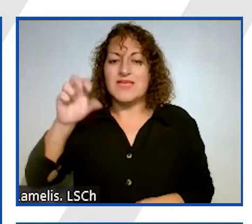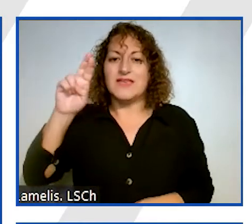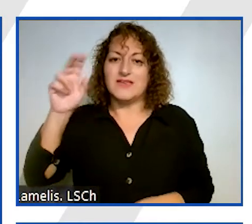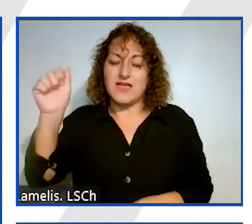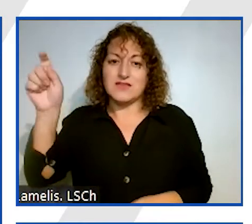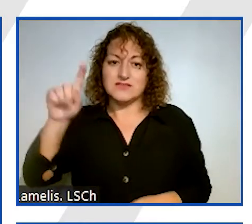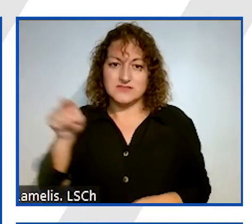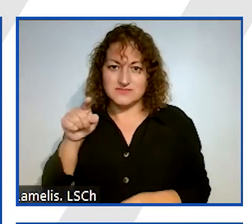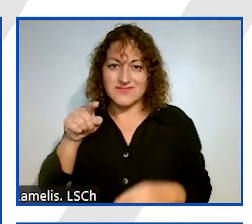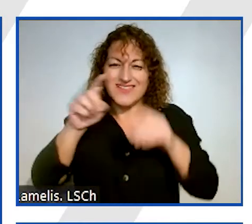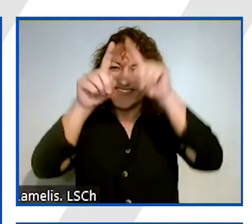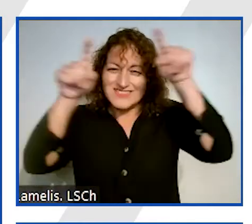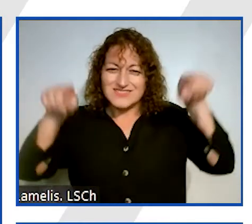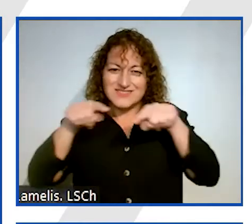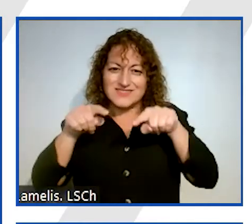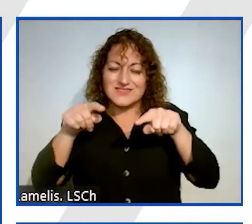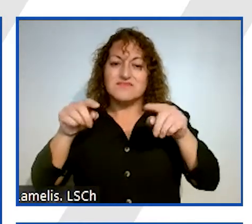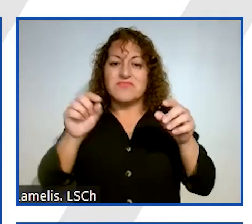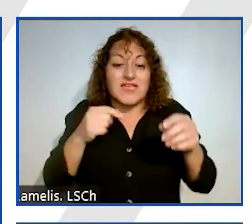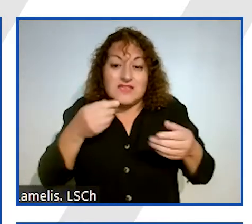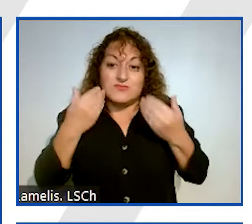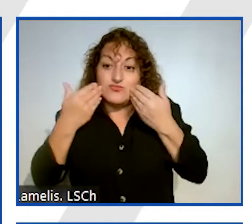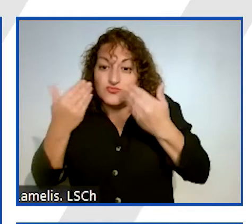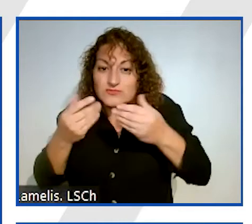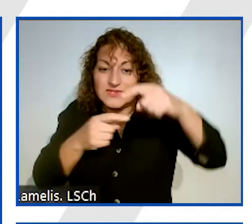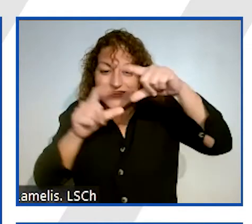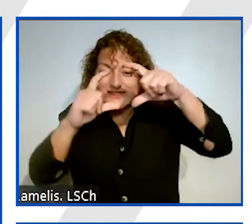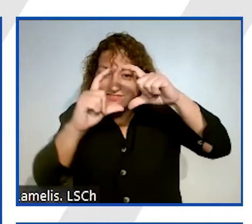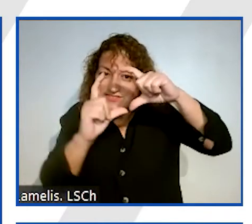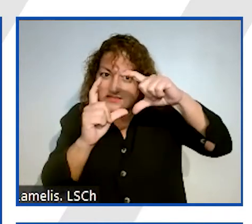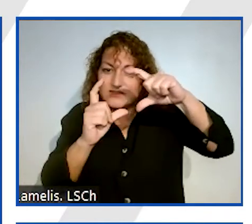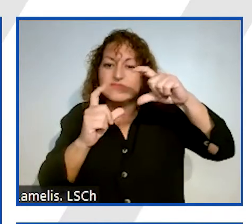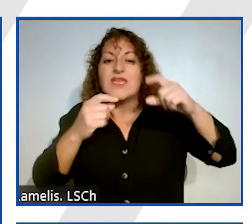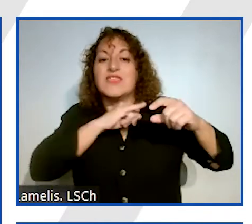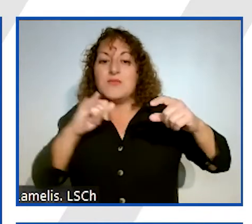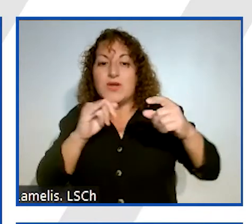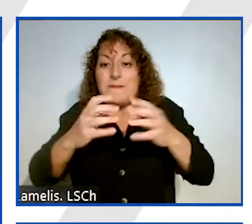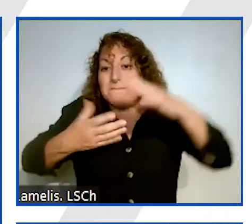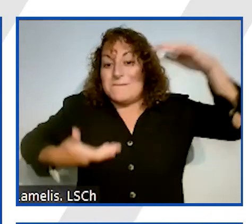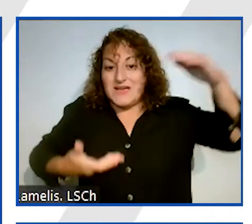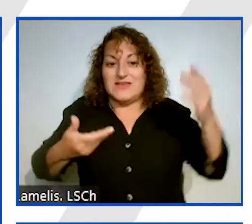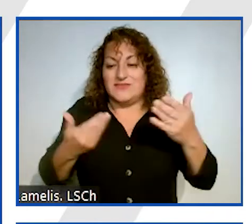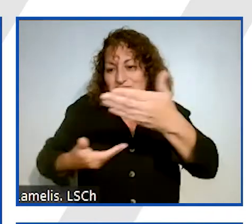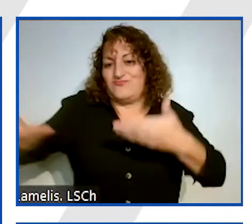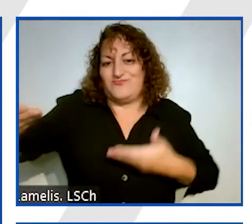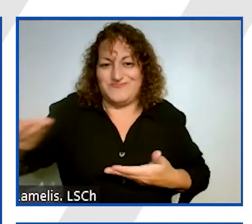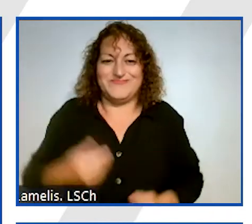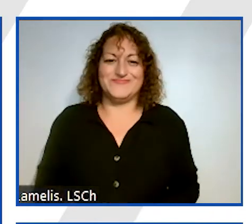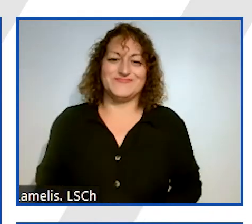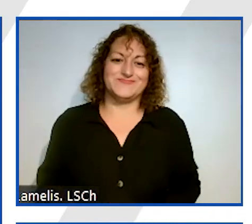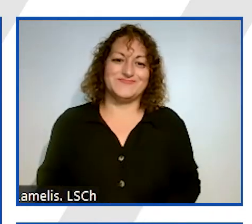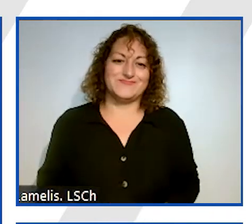los tenemos todavía en grande, pero si cuando estén listos me lo traen, se los cambio por uno más grande.